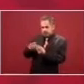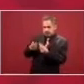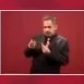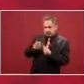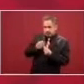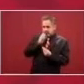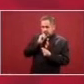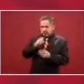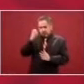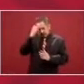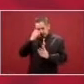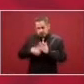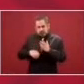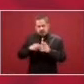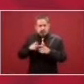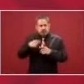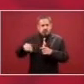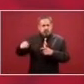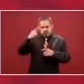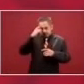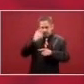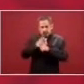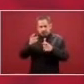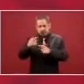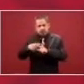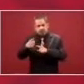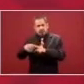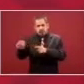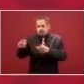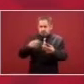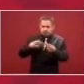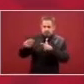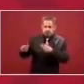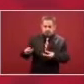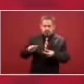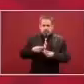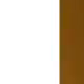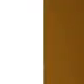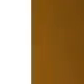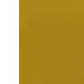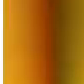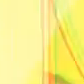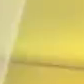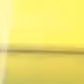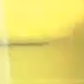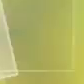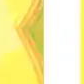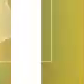religión evangélica y libres pensadores que me entregan de todo y todo lo